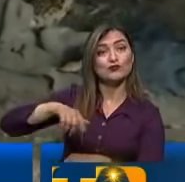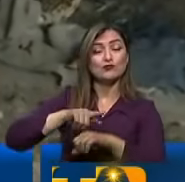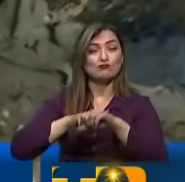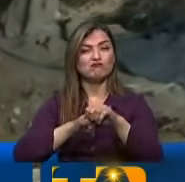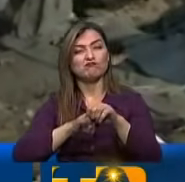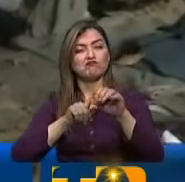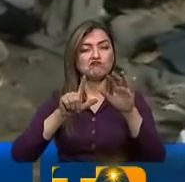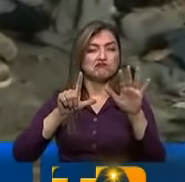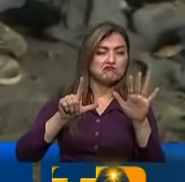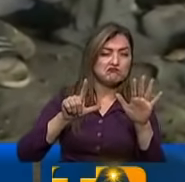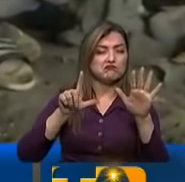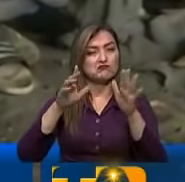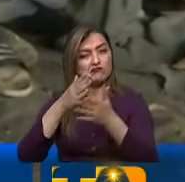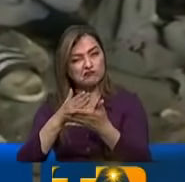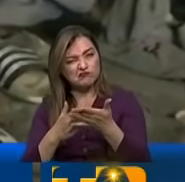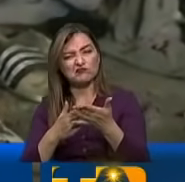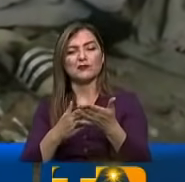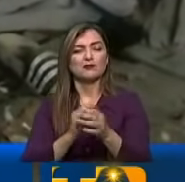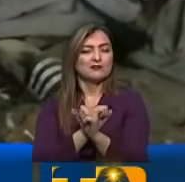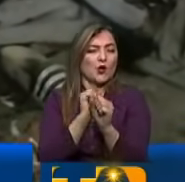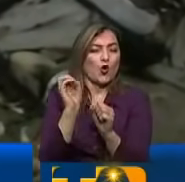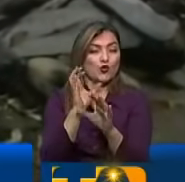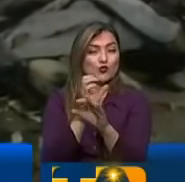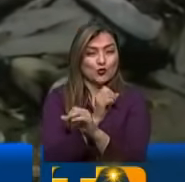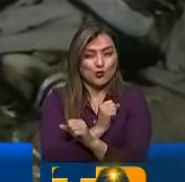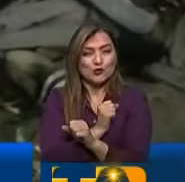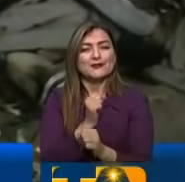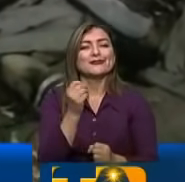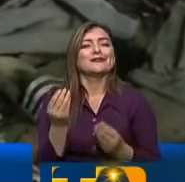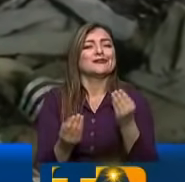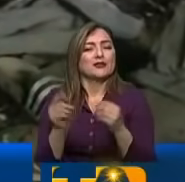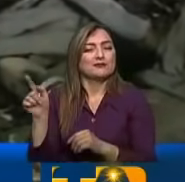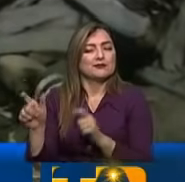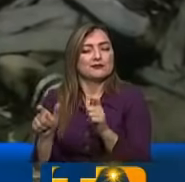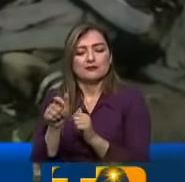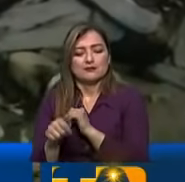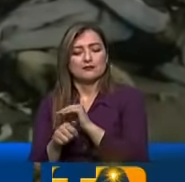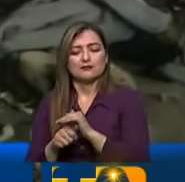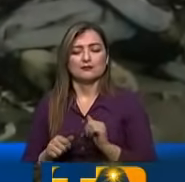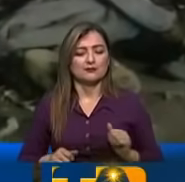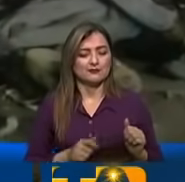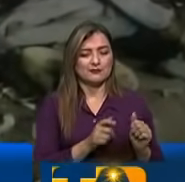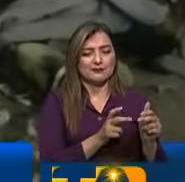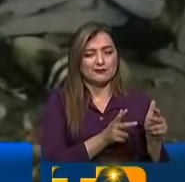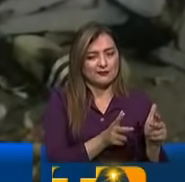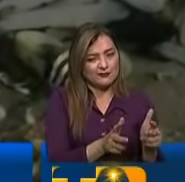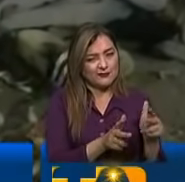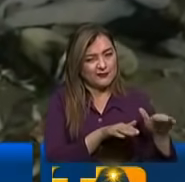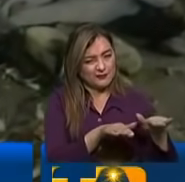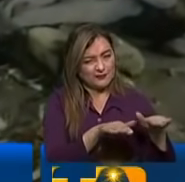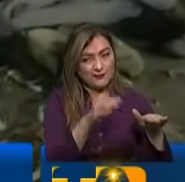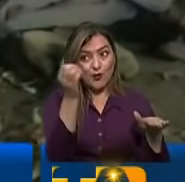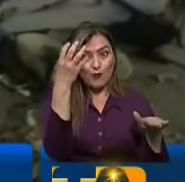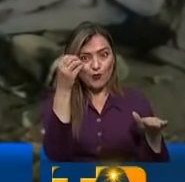pico, aprovechan para romper los vidrios de los vehículos y sustraer los bienes de sus ocupantes.